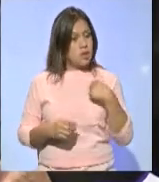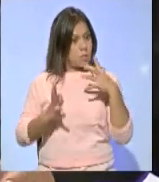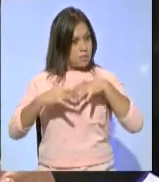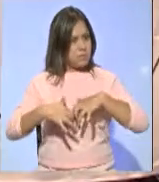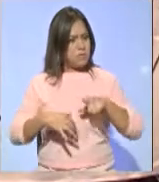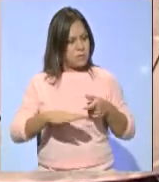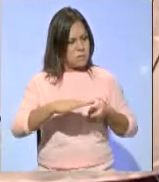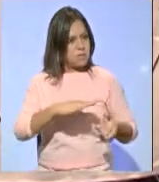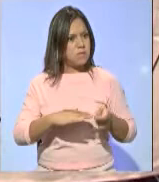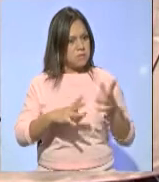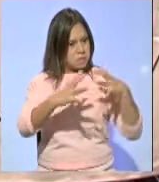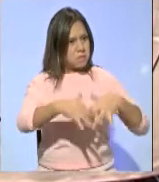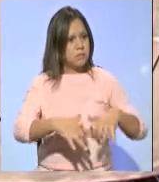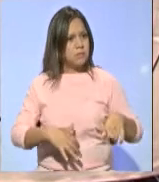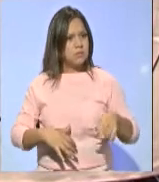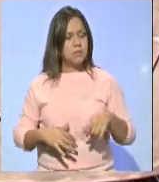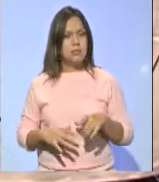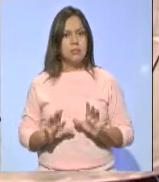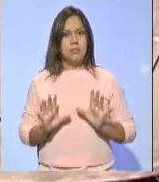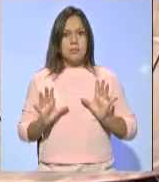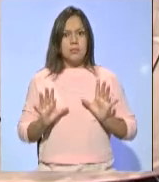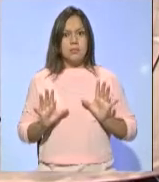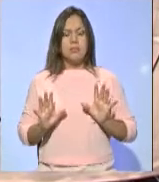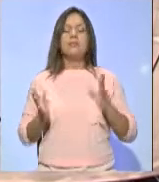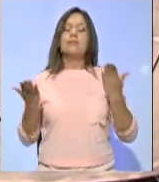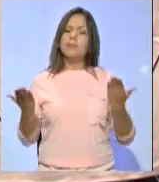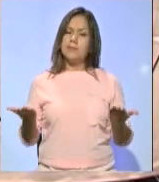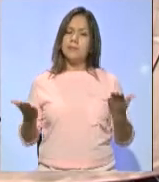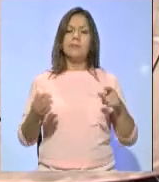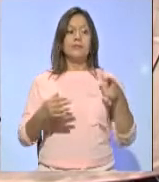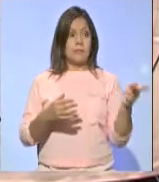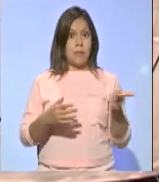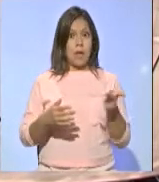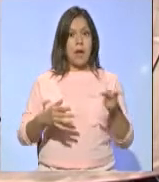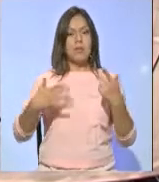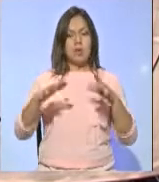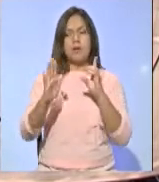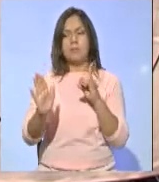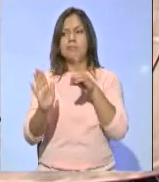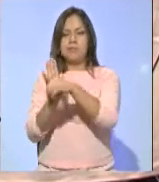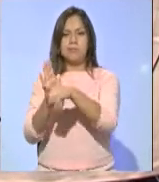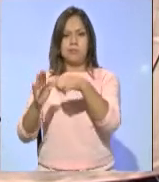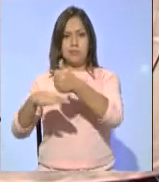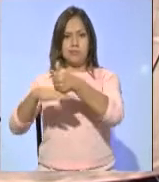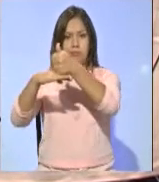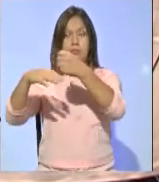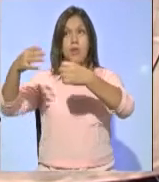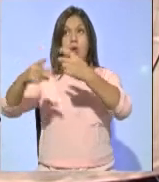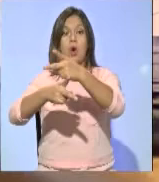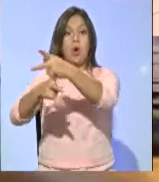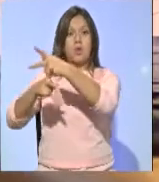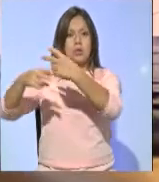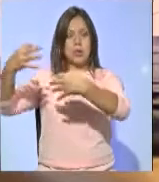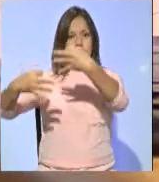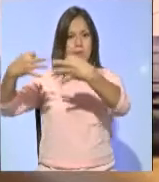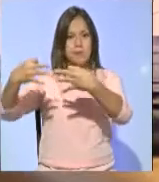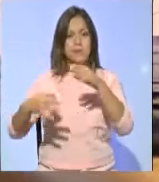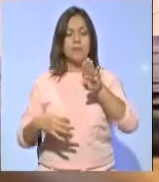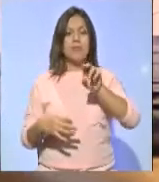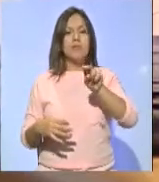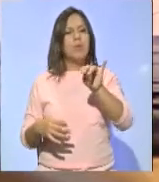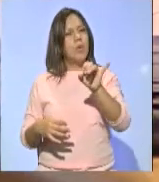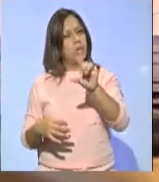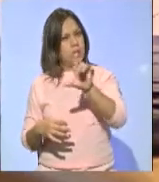te hundo. Ambos casos están en conocimiento ahora de las instancias legales. Desde el Consejo de la Judicatura, su delegado Francisco Bonilla